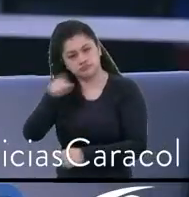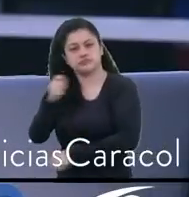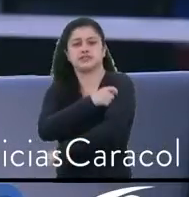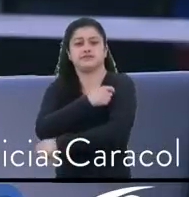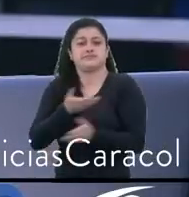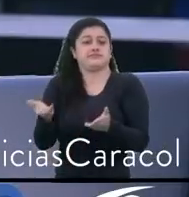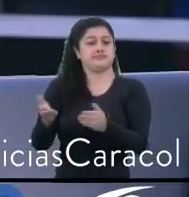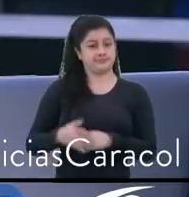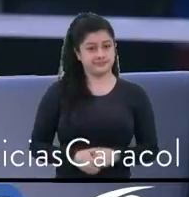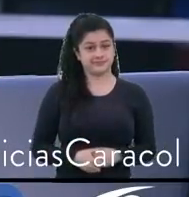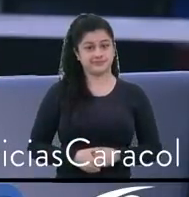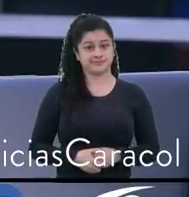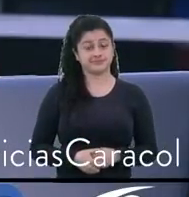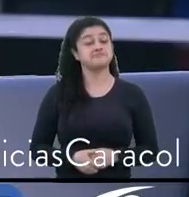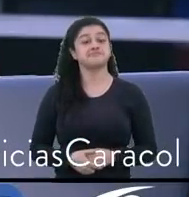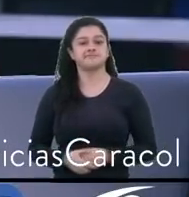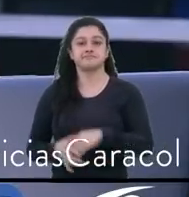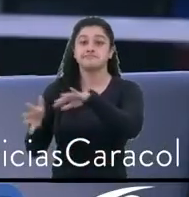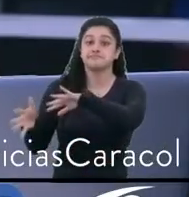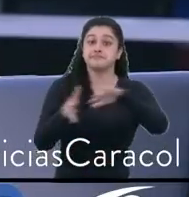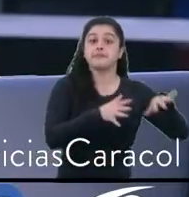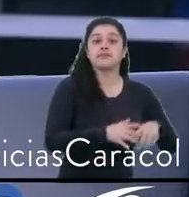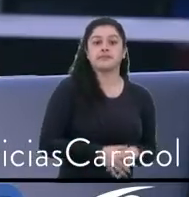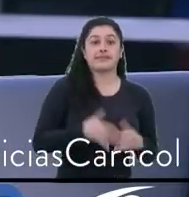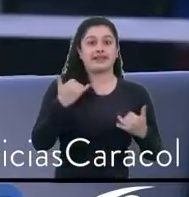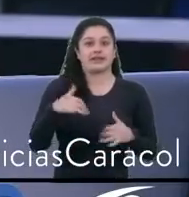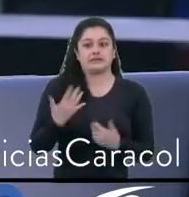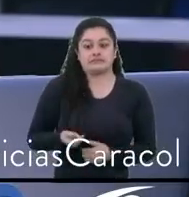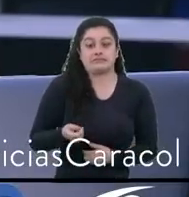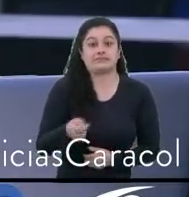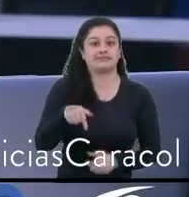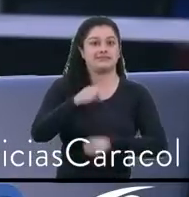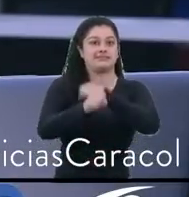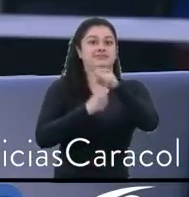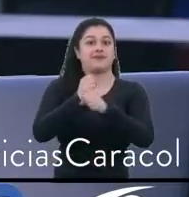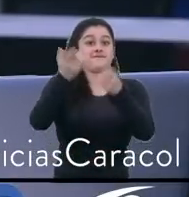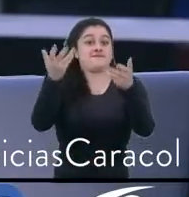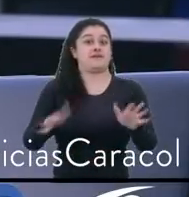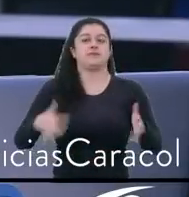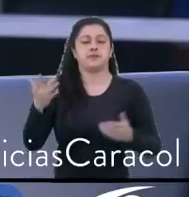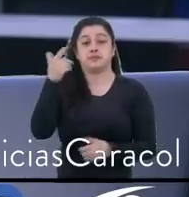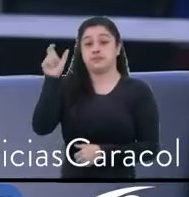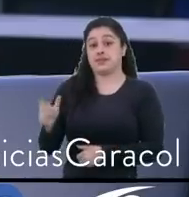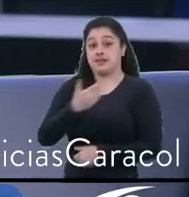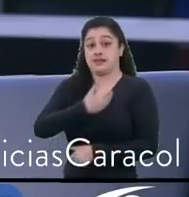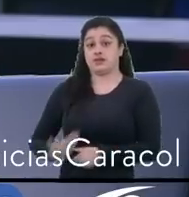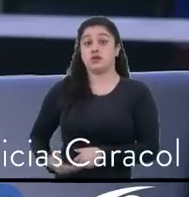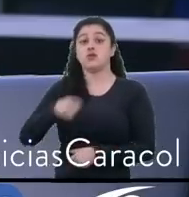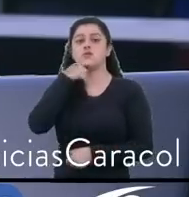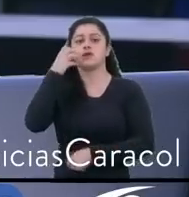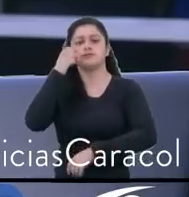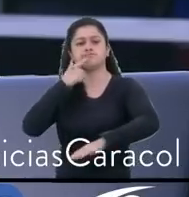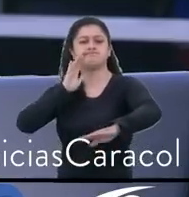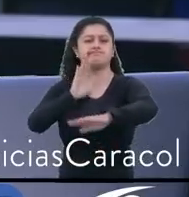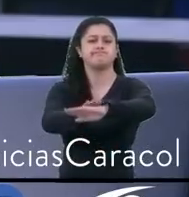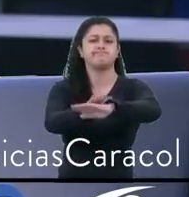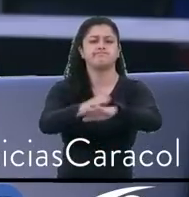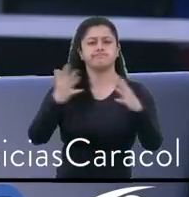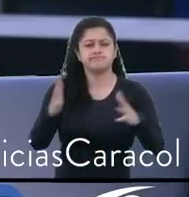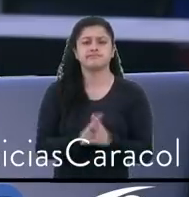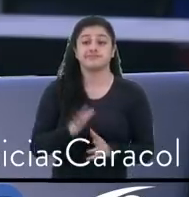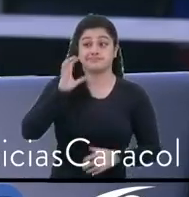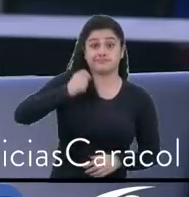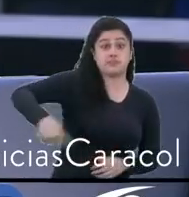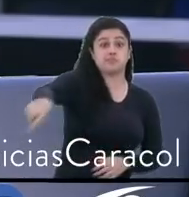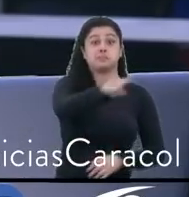A pocos días de terminar el año, el presidente Iván Duque anunció que se descartan medidas estrictas ante la aparición de nuevas variantes y aseguró